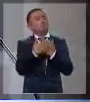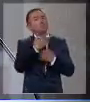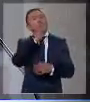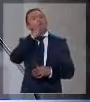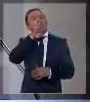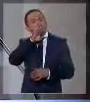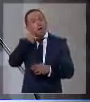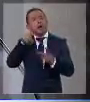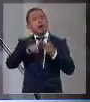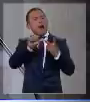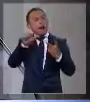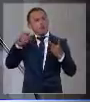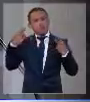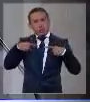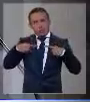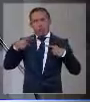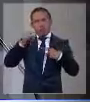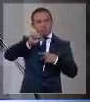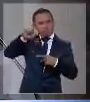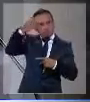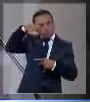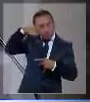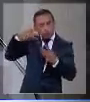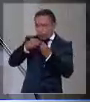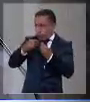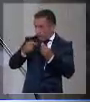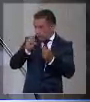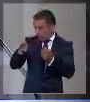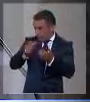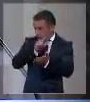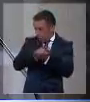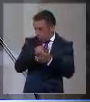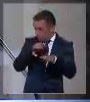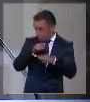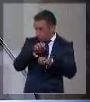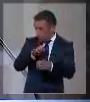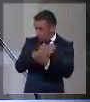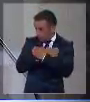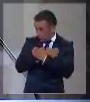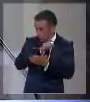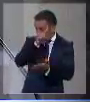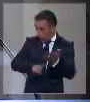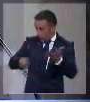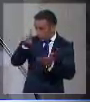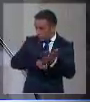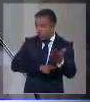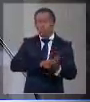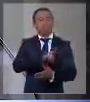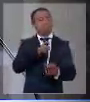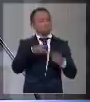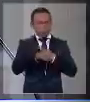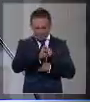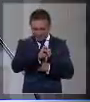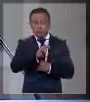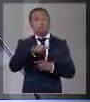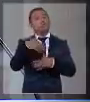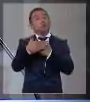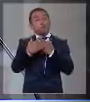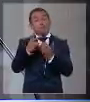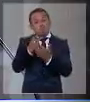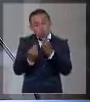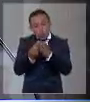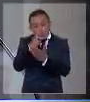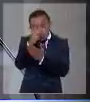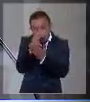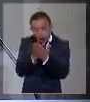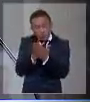cancela, a elaborar sí se cancela un plan educativo nuevo para mejorar de verdad la calidad de la enseñanza sin afectar los